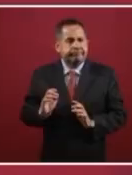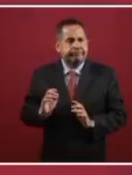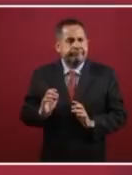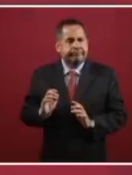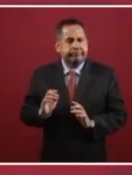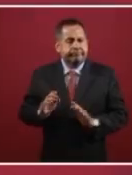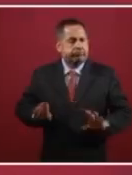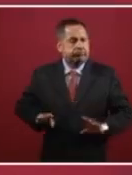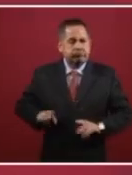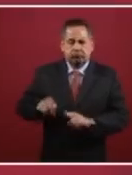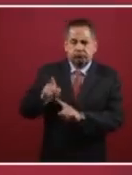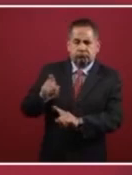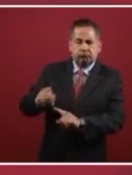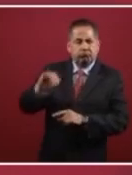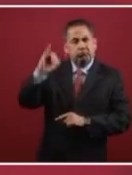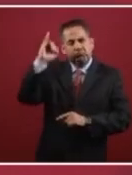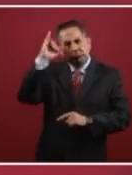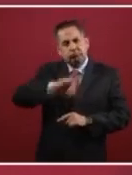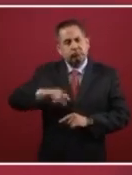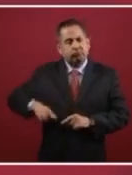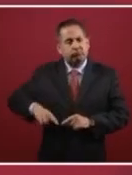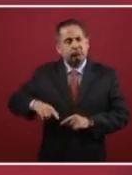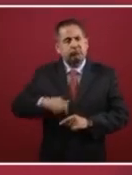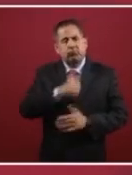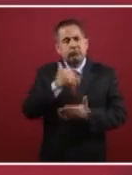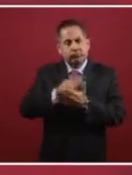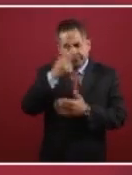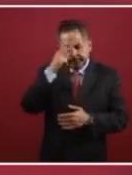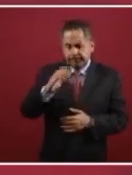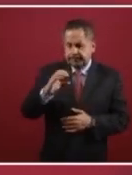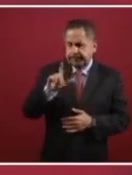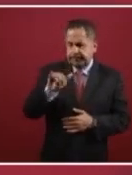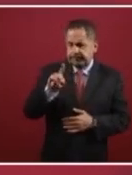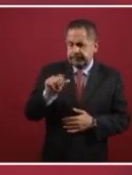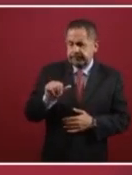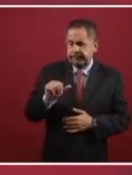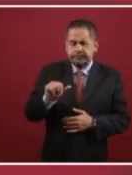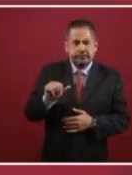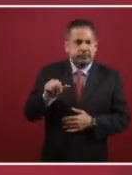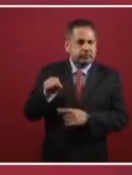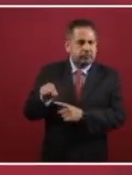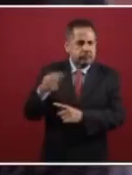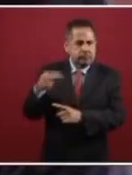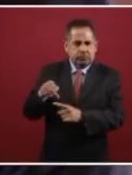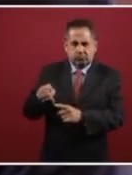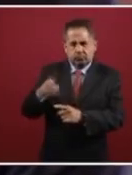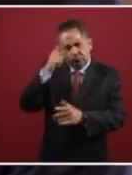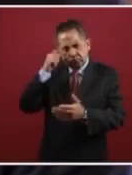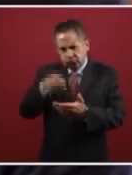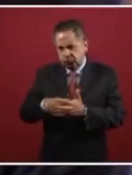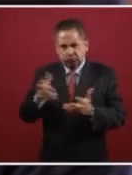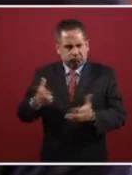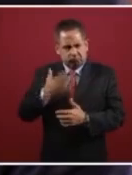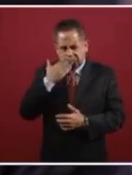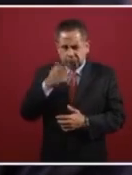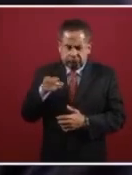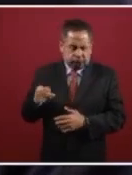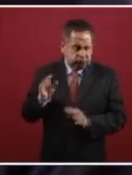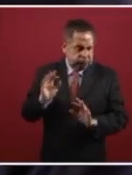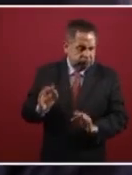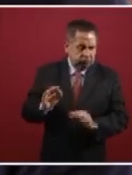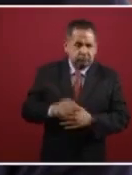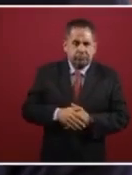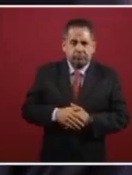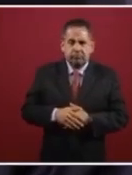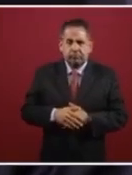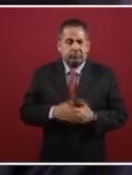hechos violentos que se registraron en la marcha feminista del viernes pasado. Creo que se actuó bien. Ahora puede ser